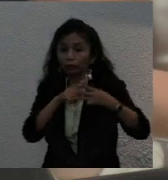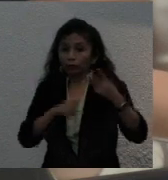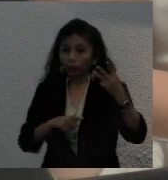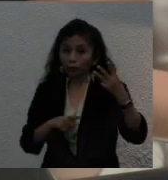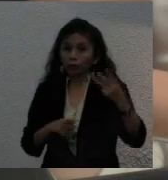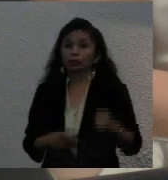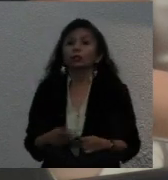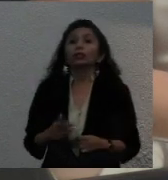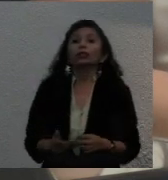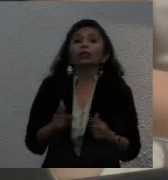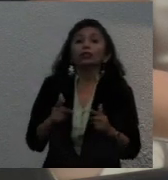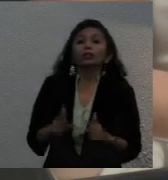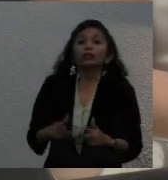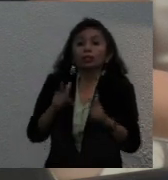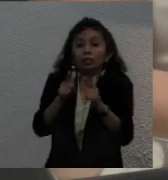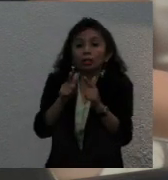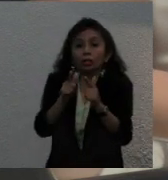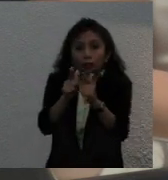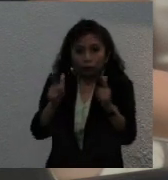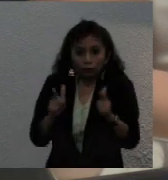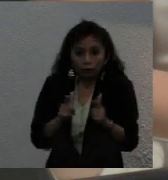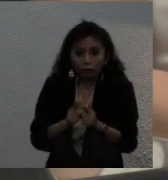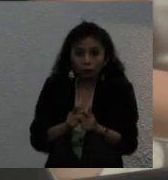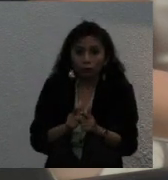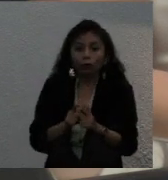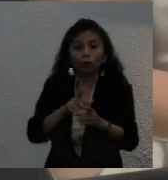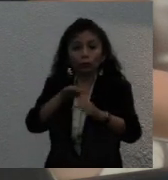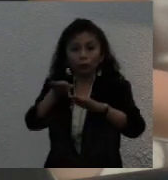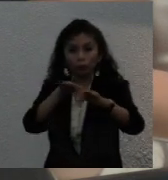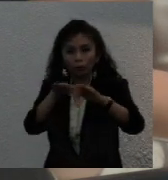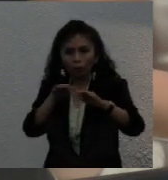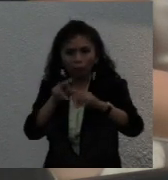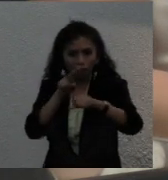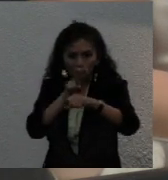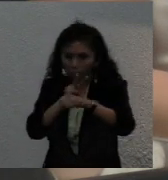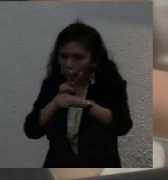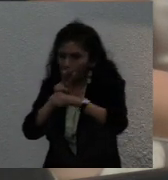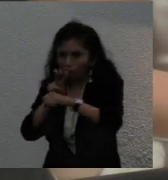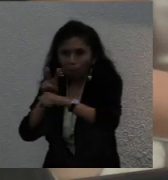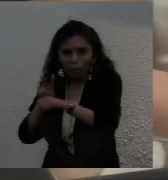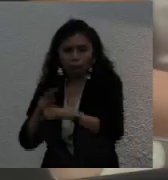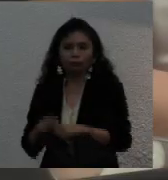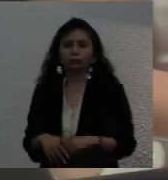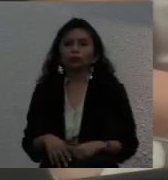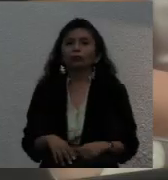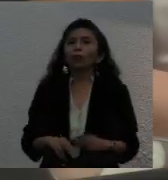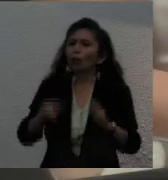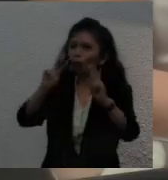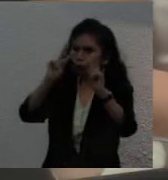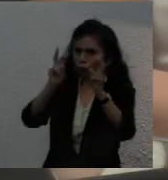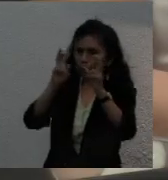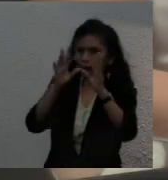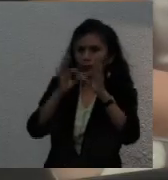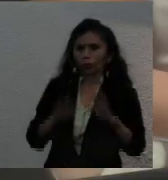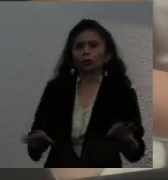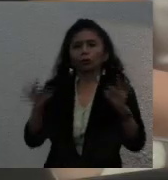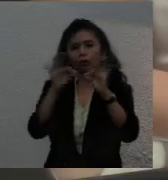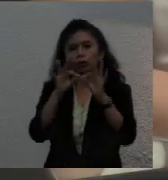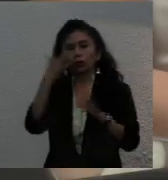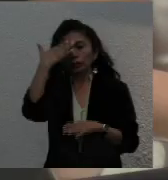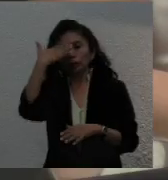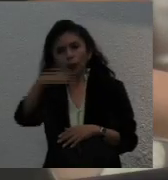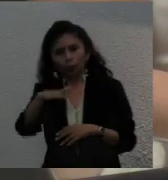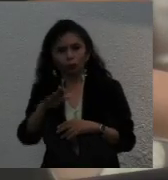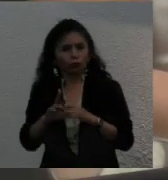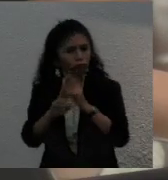Y el Partido del Trabajo estará siempre vigilante de ello. Otro aspecto importante en el que reconocemos los esfuerzos